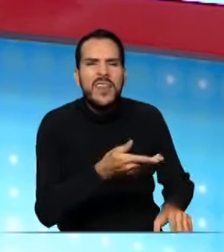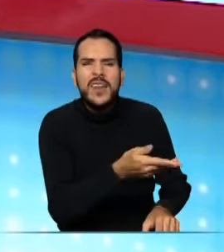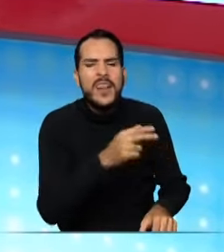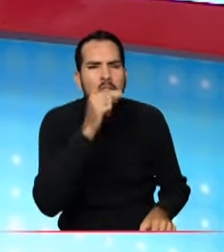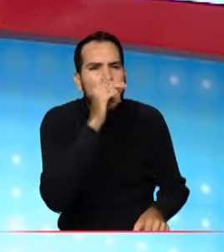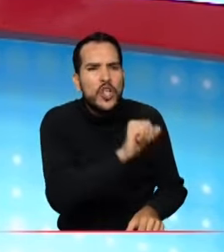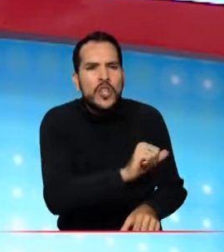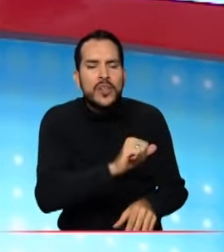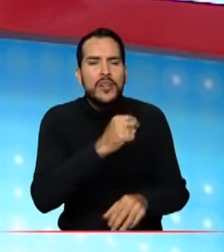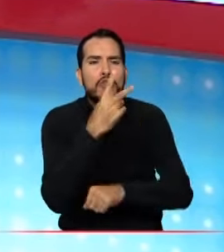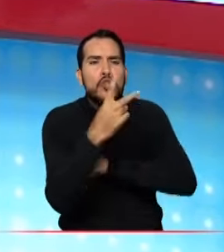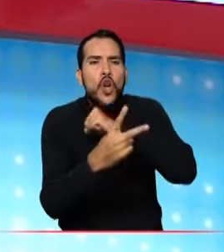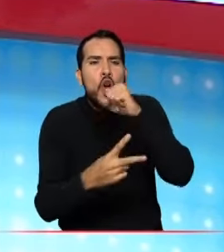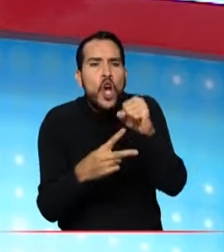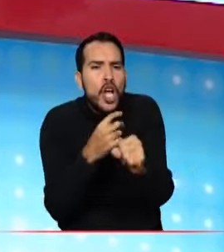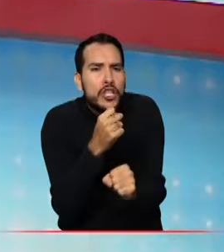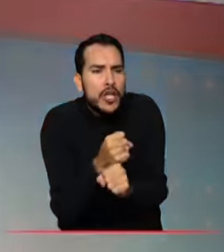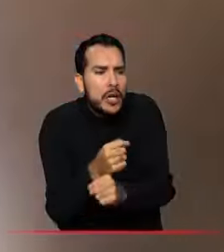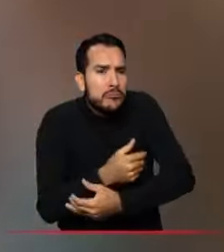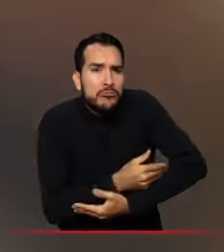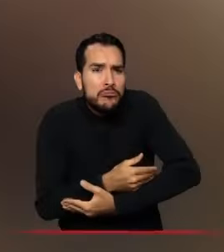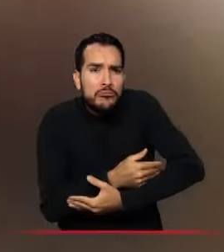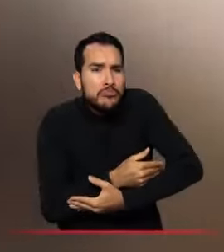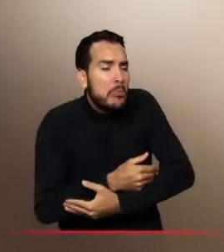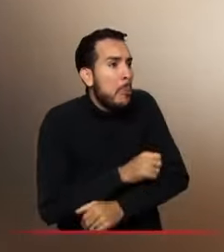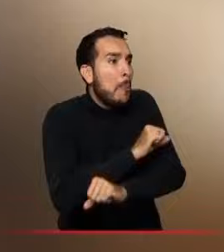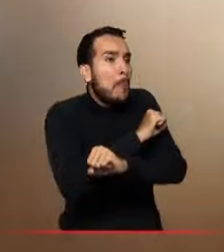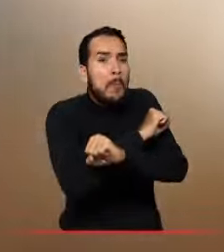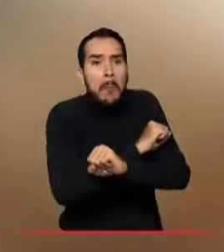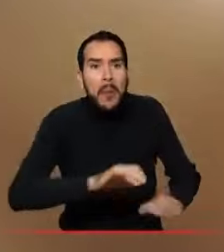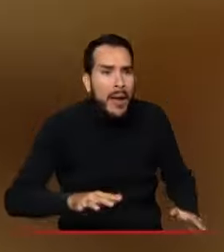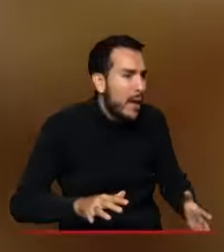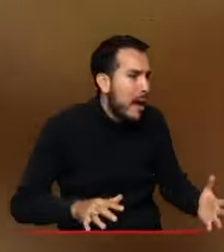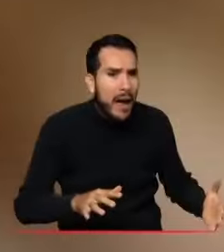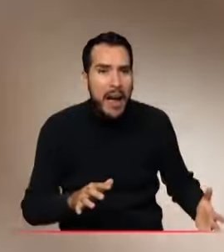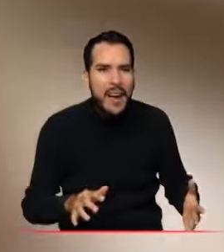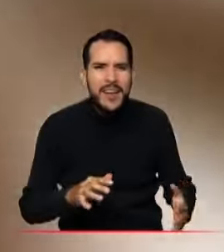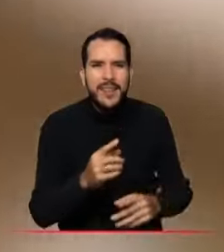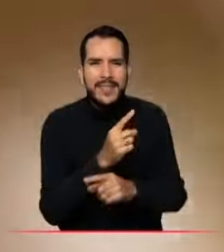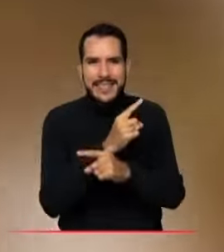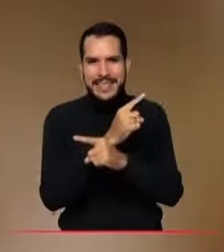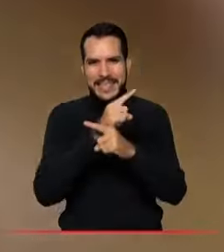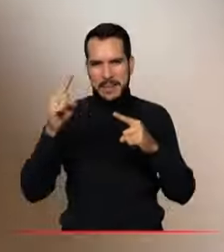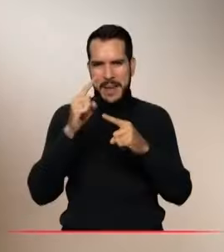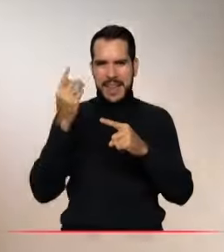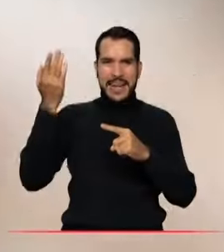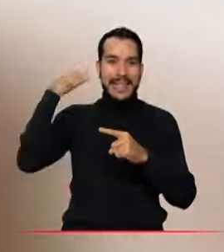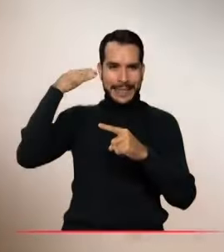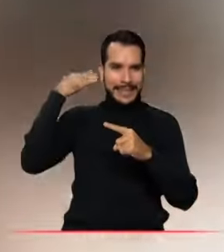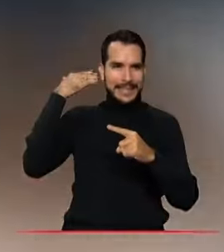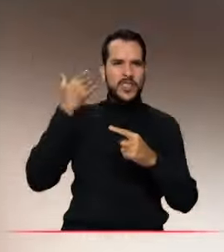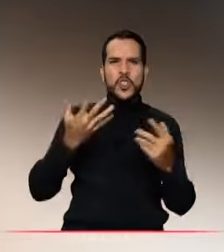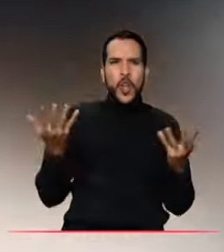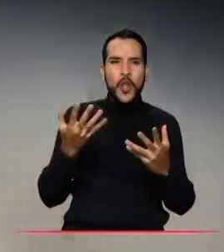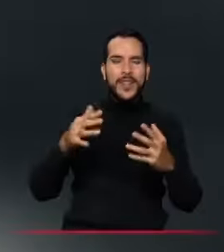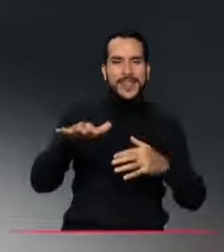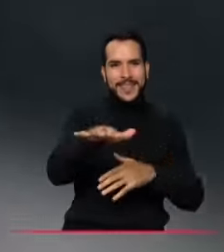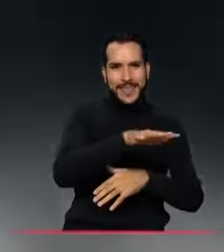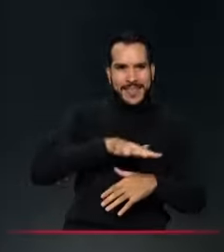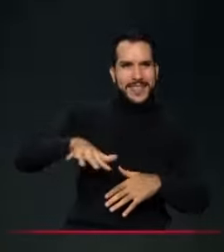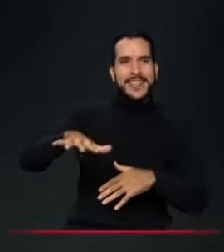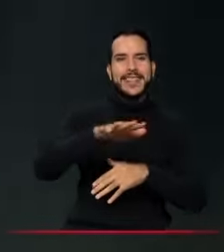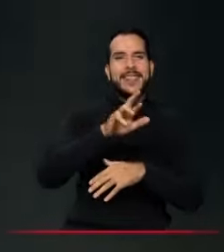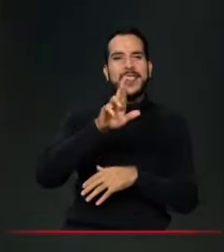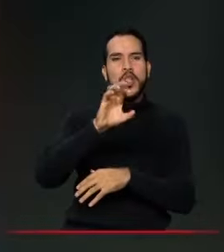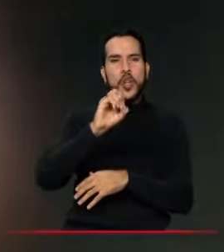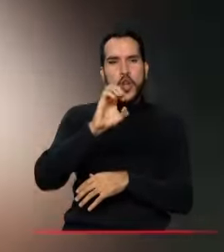tan solo 2 años de edad que desapareció hace una semana en el municipio de Roncesvalles, Tolima. La niña y su mamá llegaron